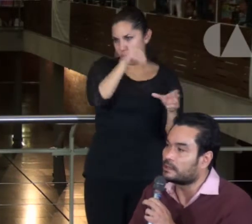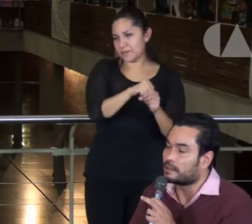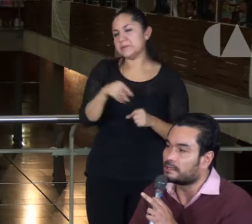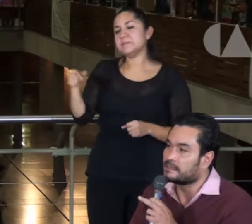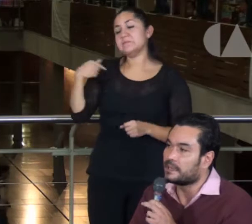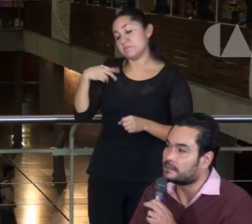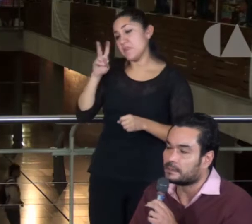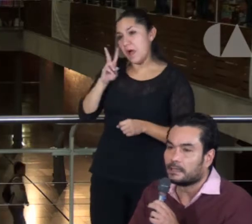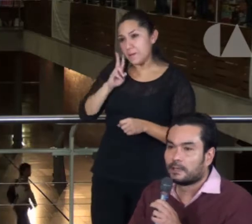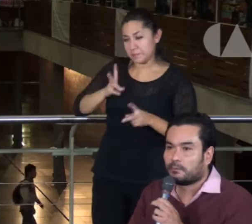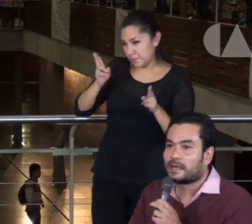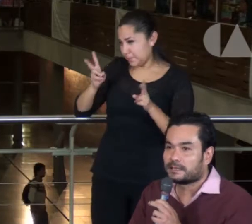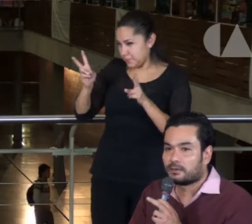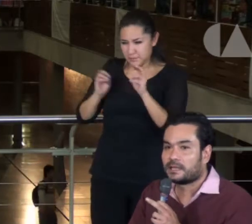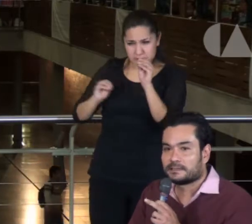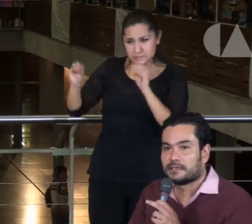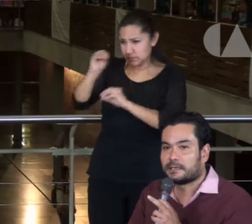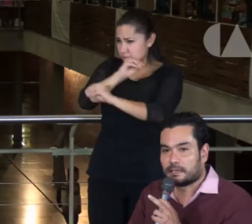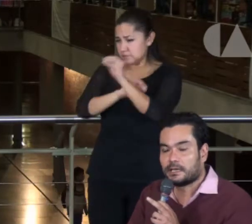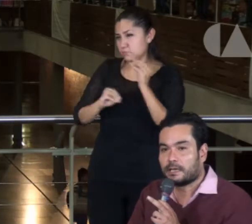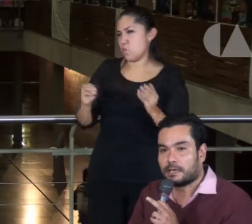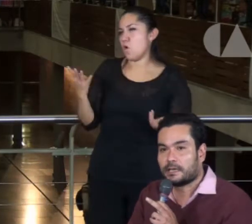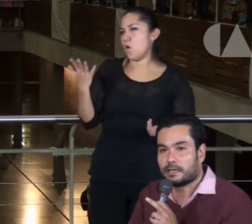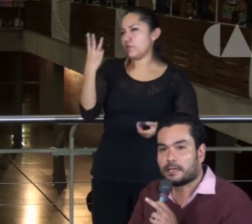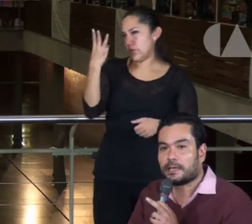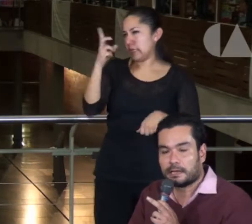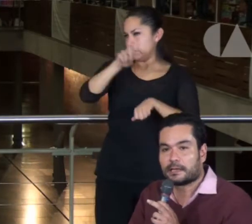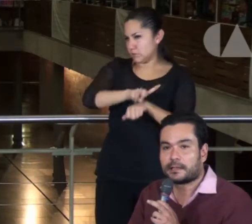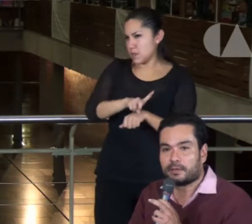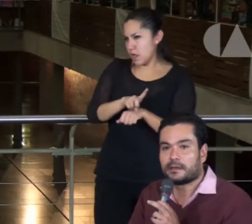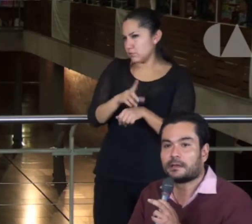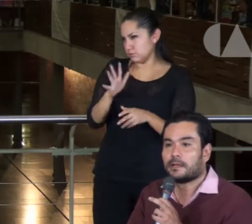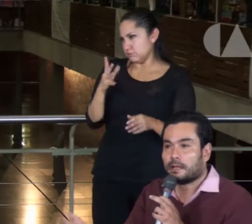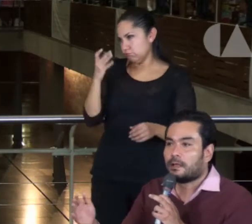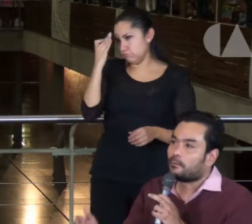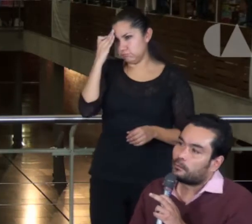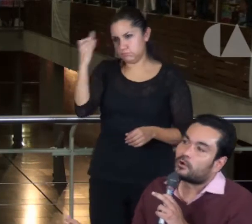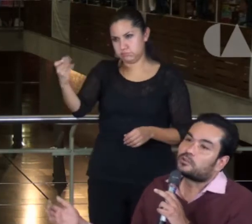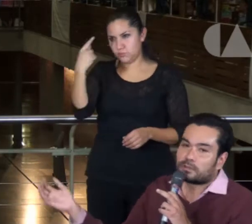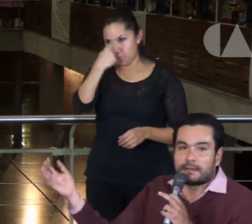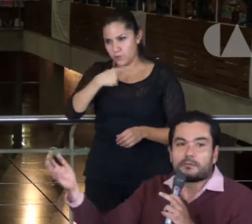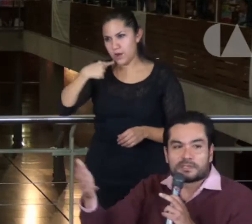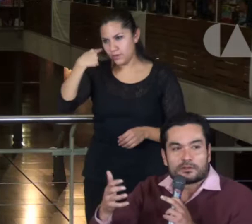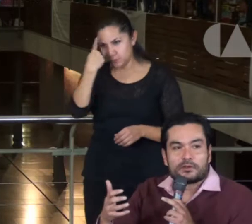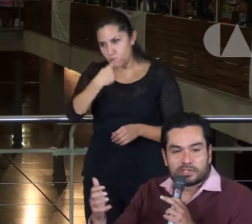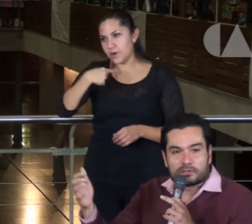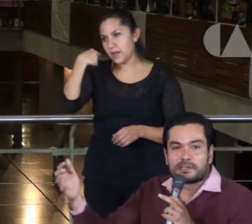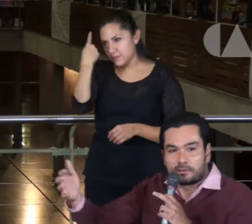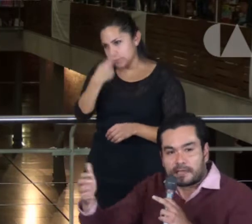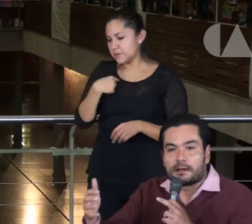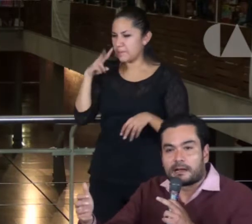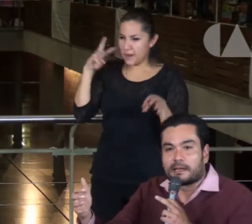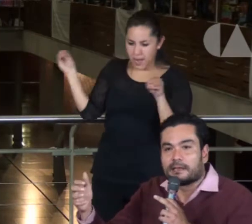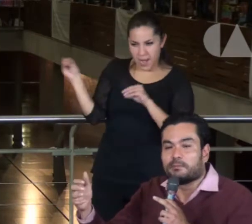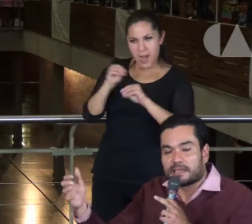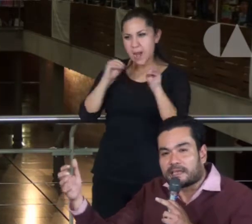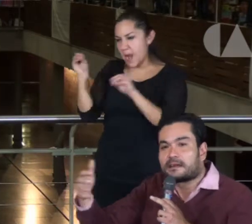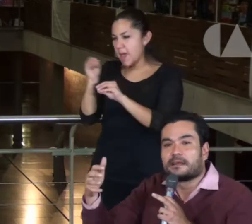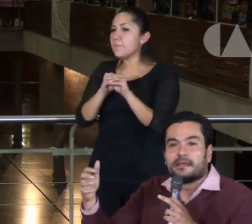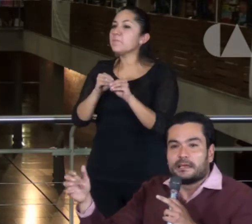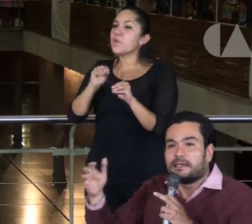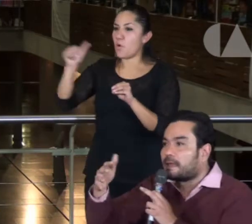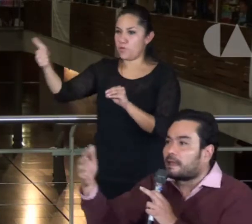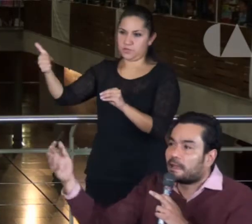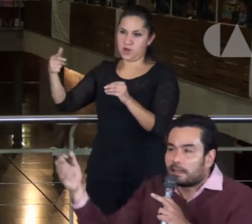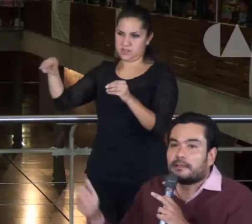creo que durante tres días varias horas en el que también consulta vamos a todos los chicos que trabajan ahí en mi taller